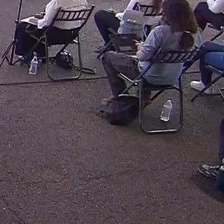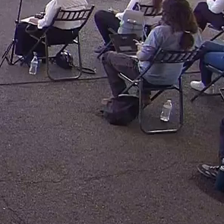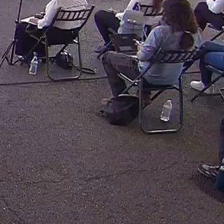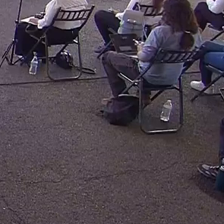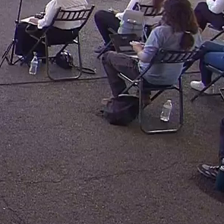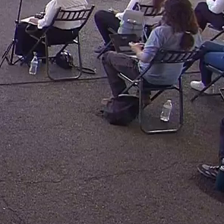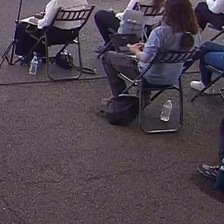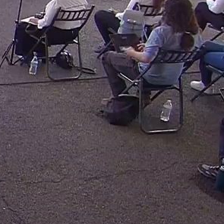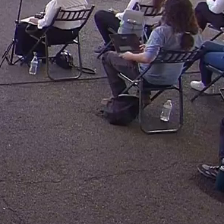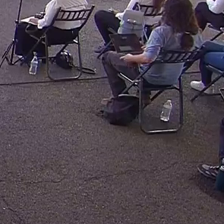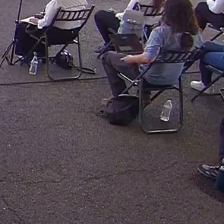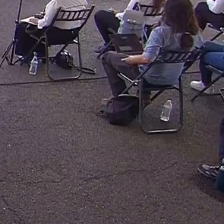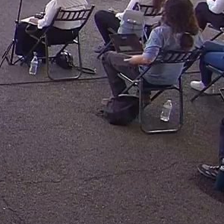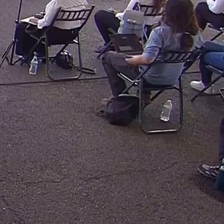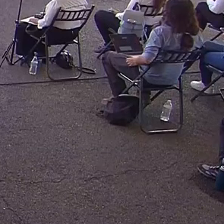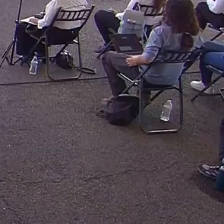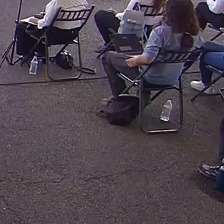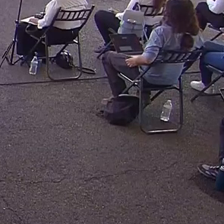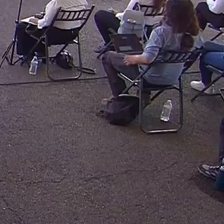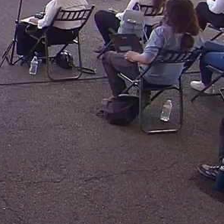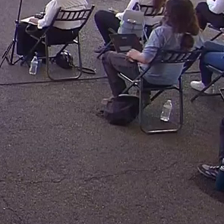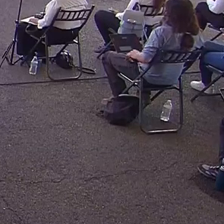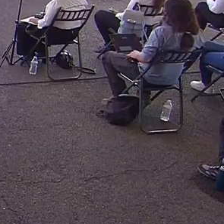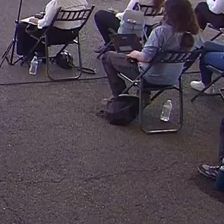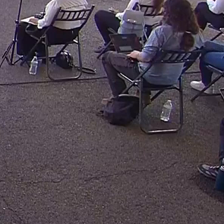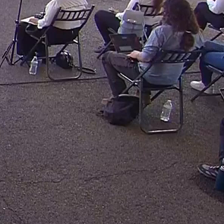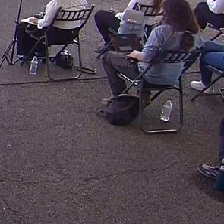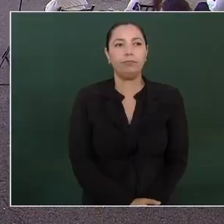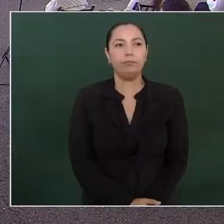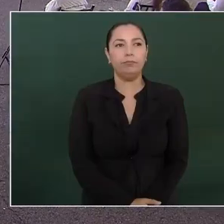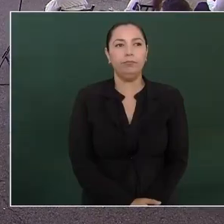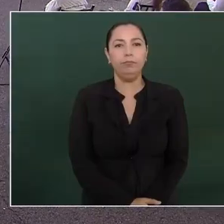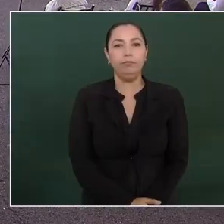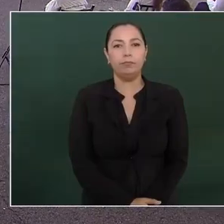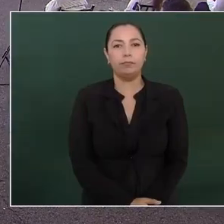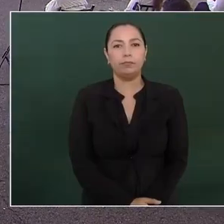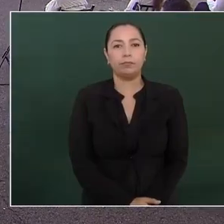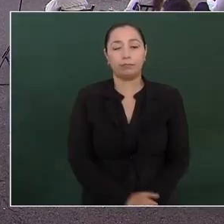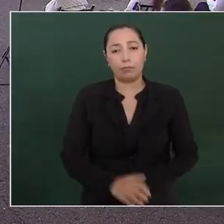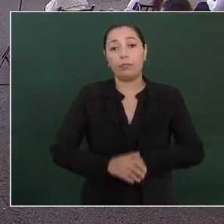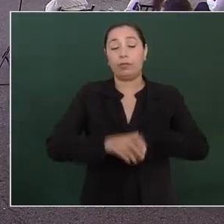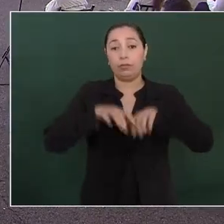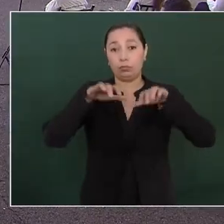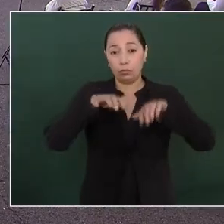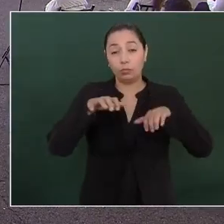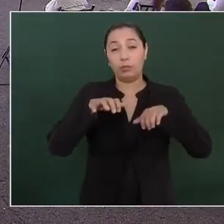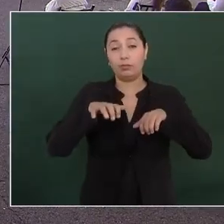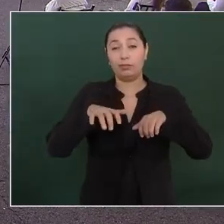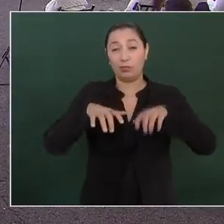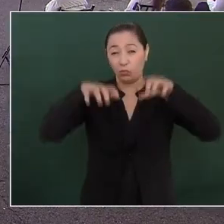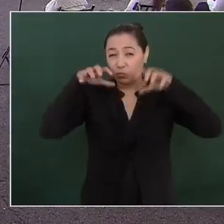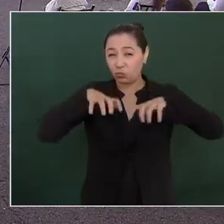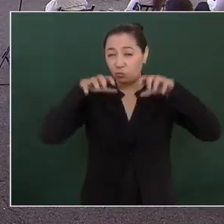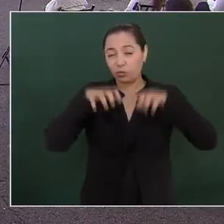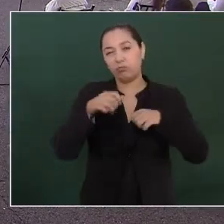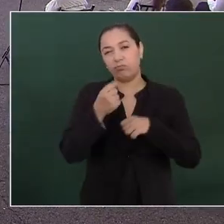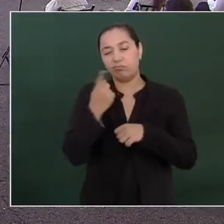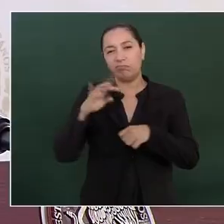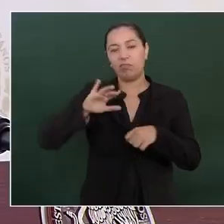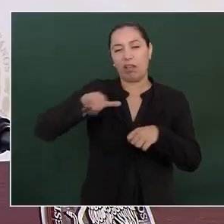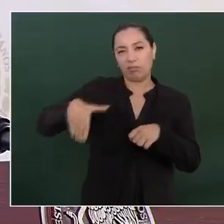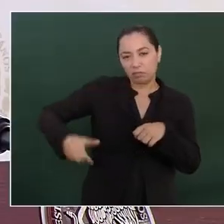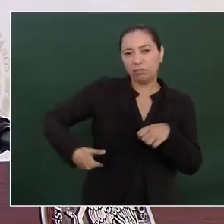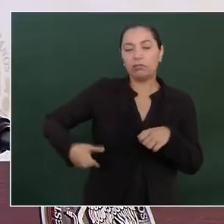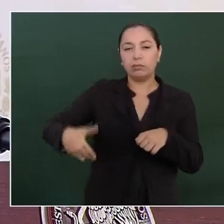personas, principalmente en incendios forestales, en lluvias fuertes, en accidentes